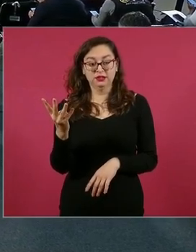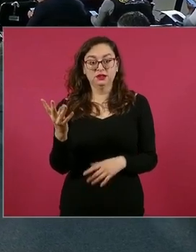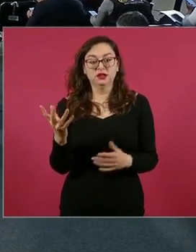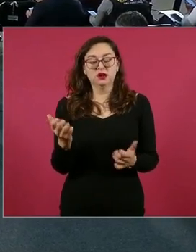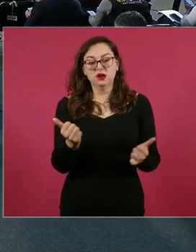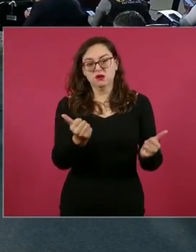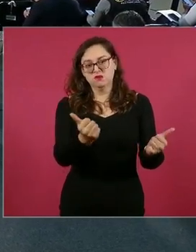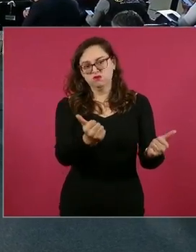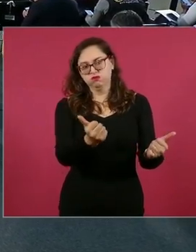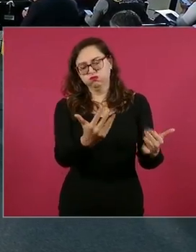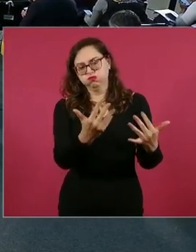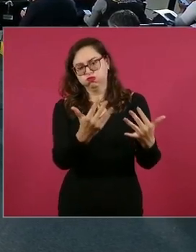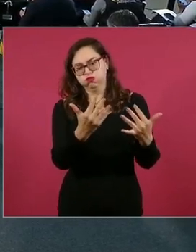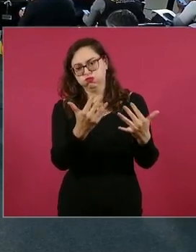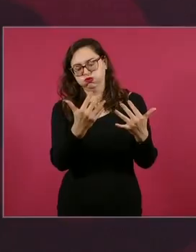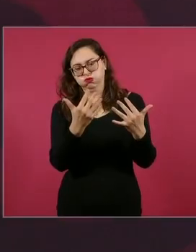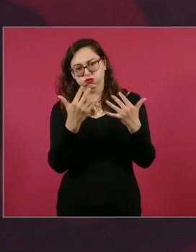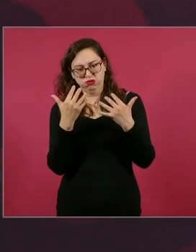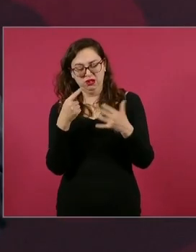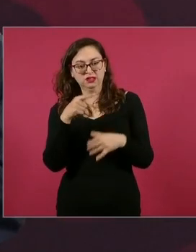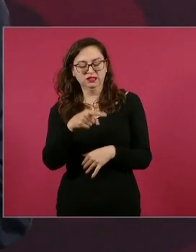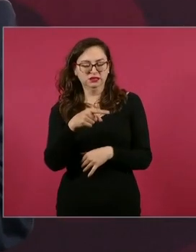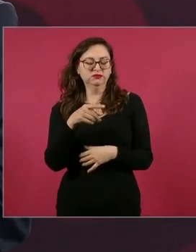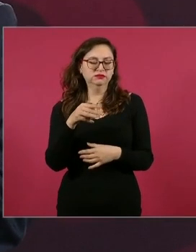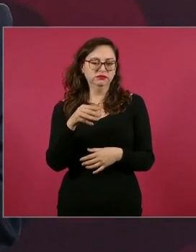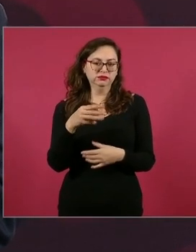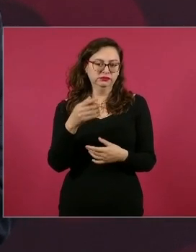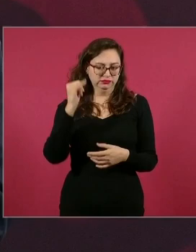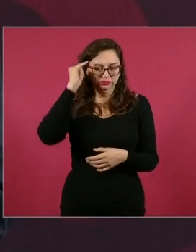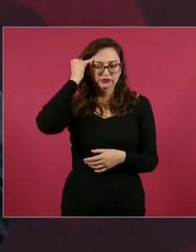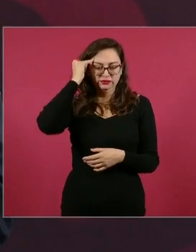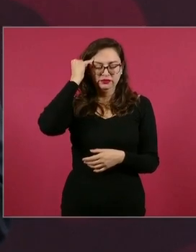mestizas son Maya